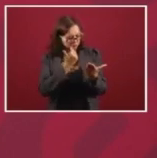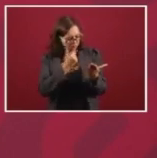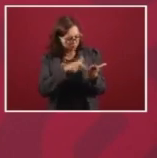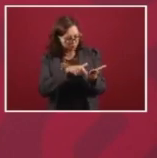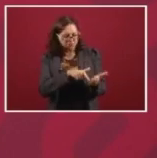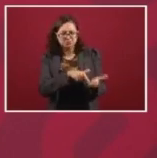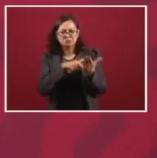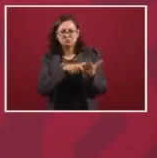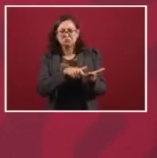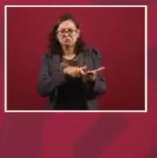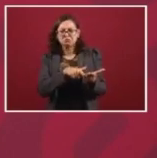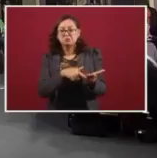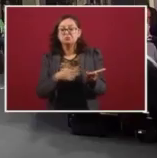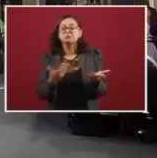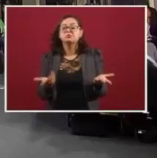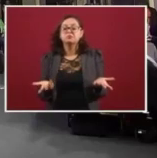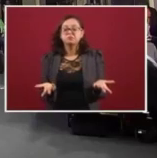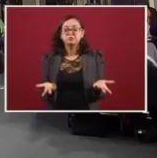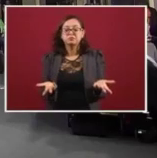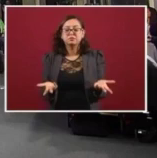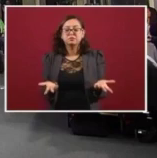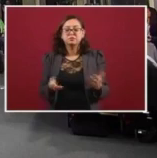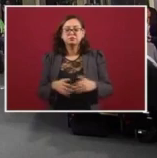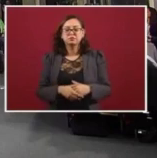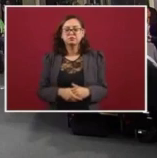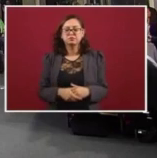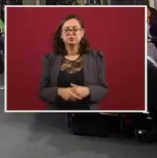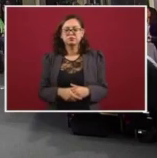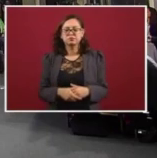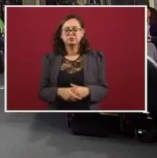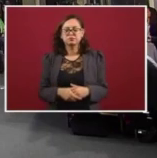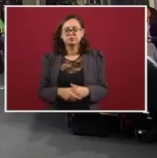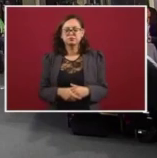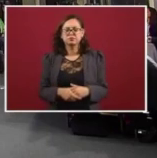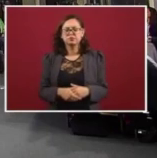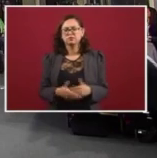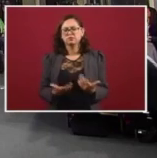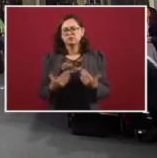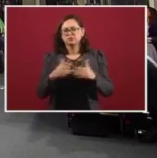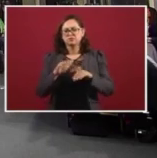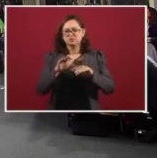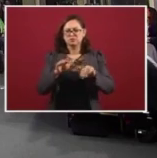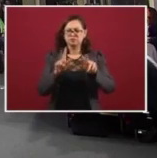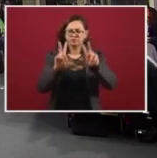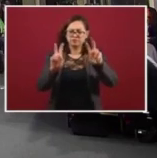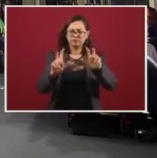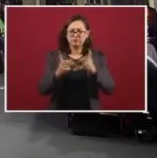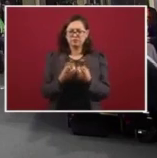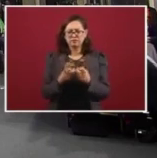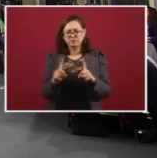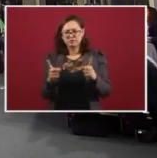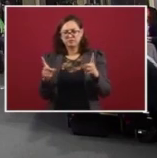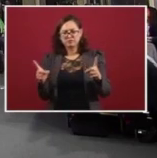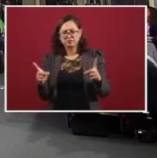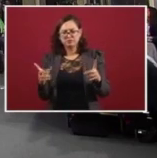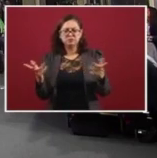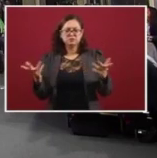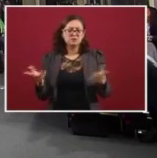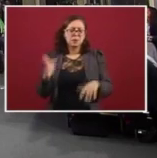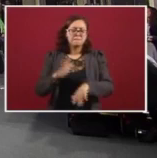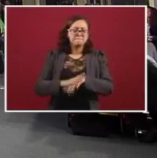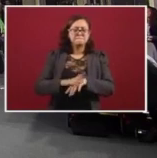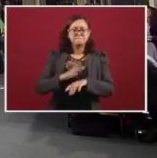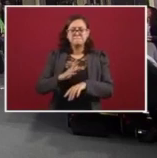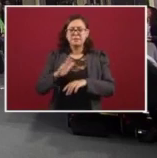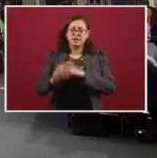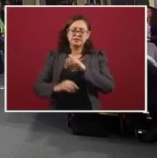Sí. ¿Qué tal? Bueno, hablando sobre desarrollo, El parámetro más